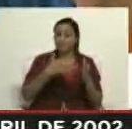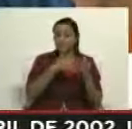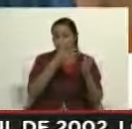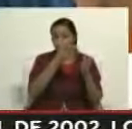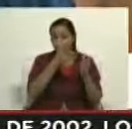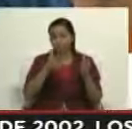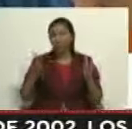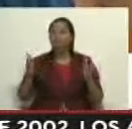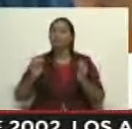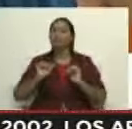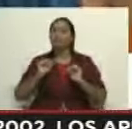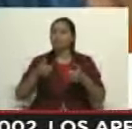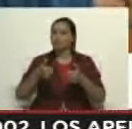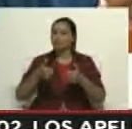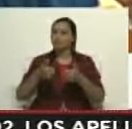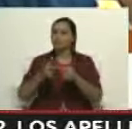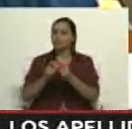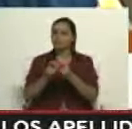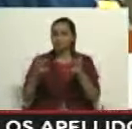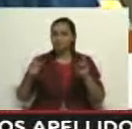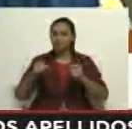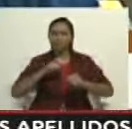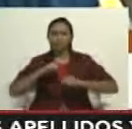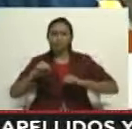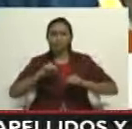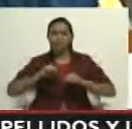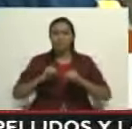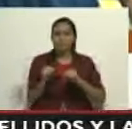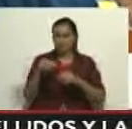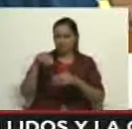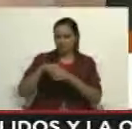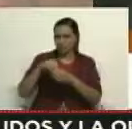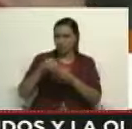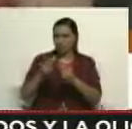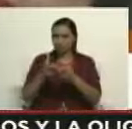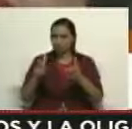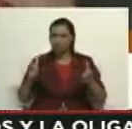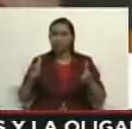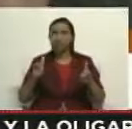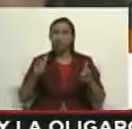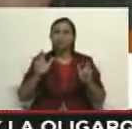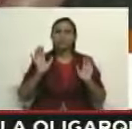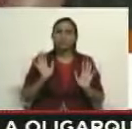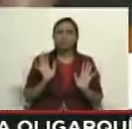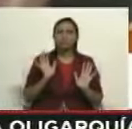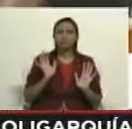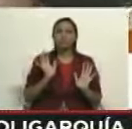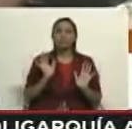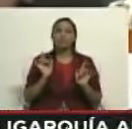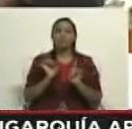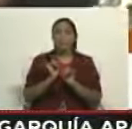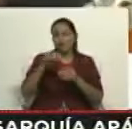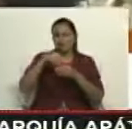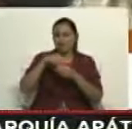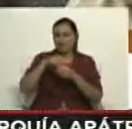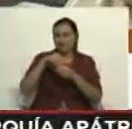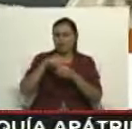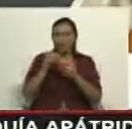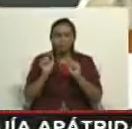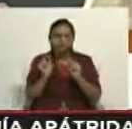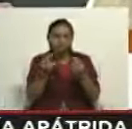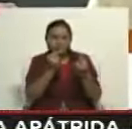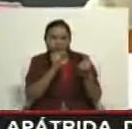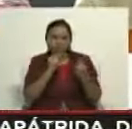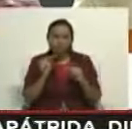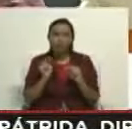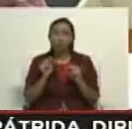en la policía que Churio no sabía, Diosdado no sabía, Chávez, más nadie sabía, era una conspiración interna. Para resumir el